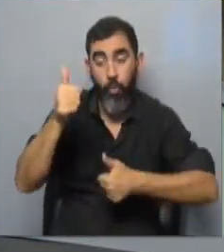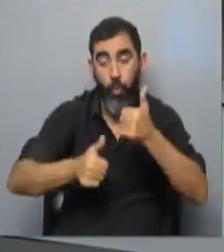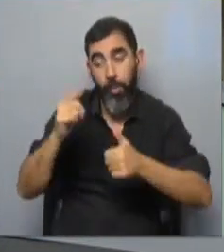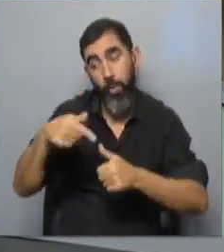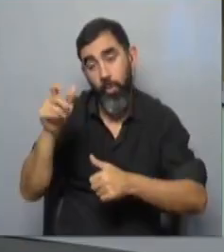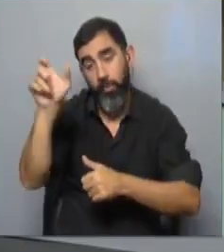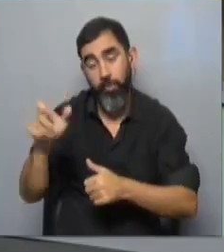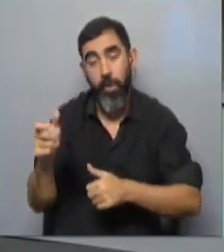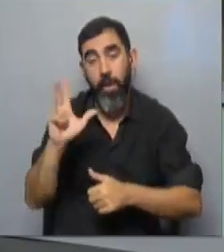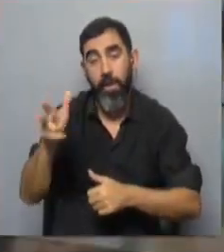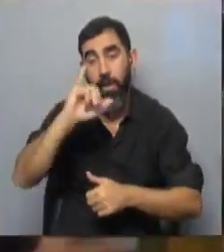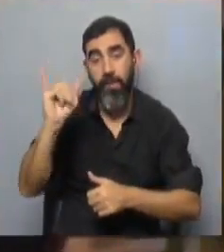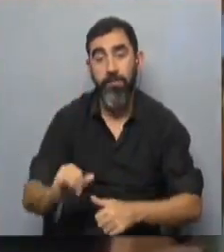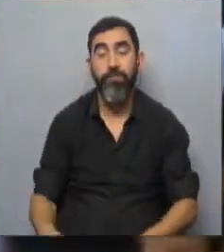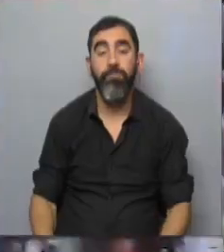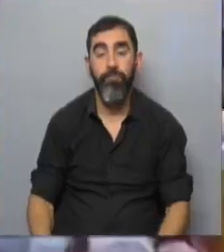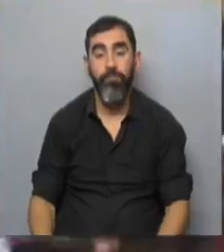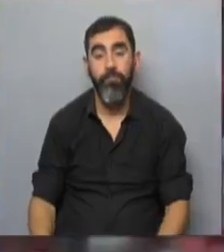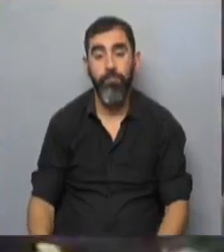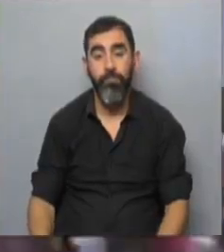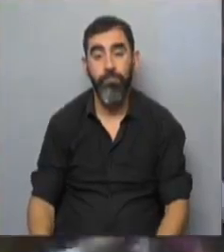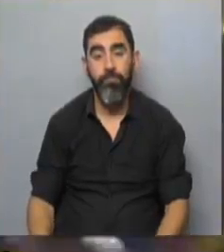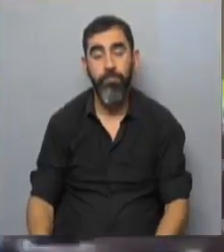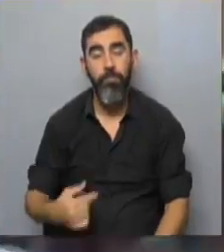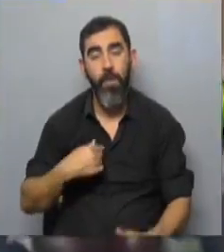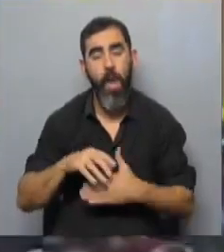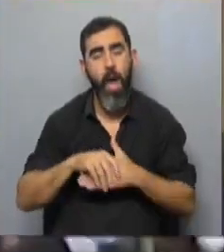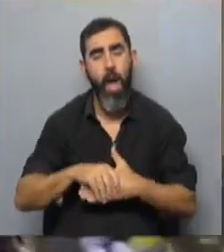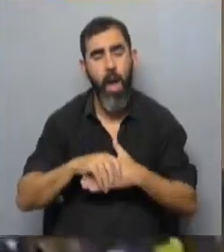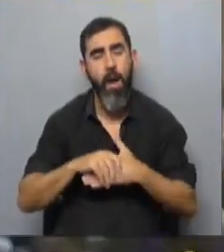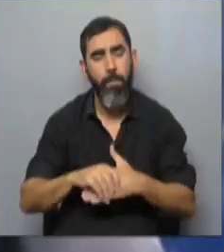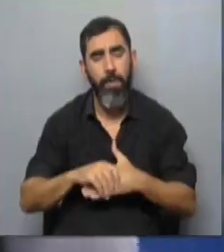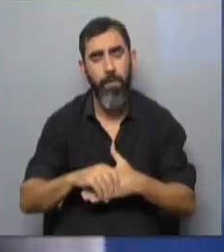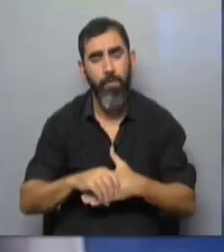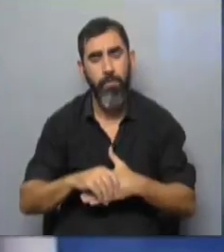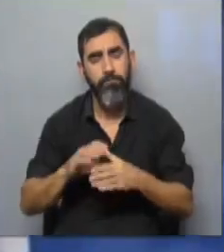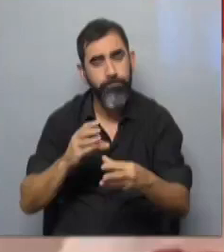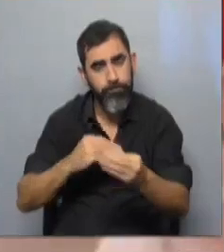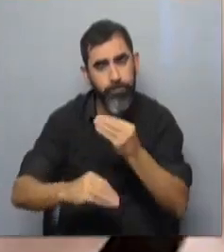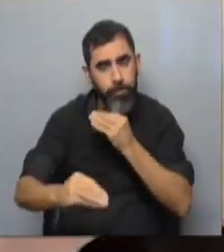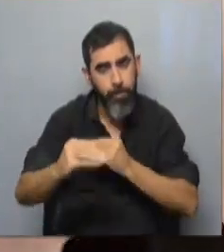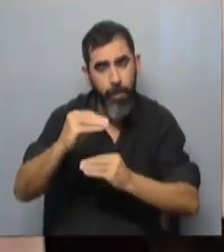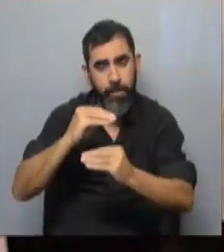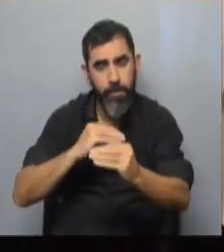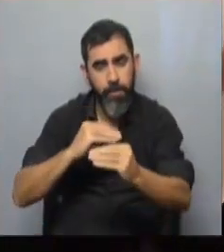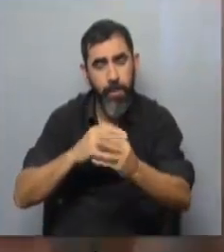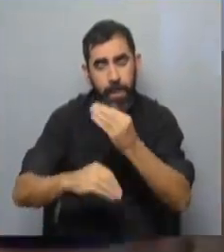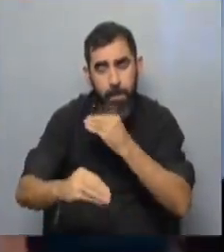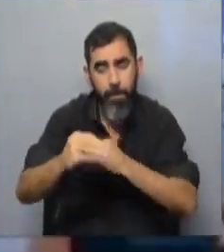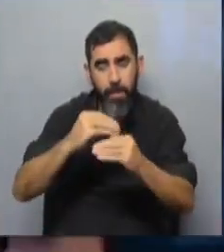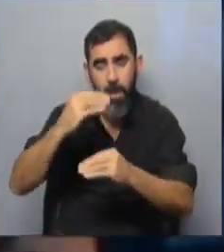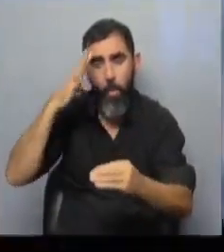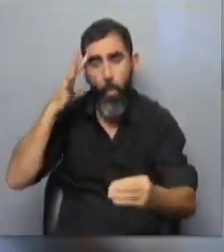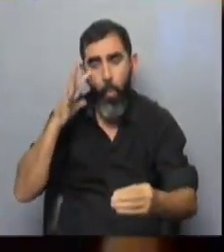con Rodolfo Hernández. Gustavo Petro, mi amigo, tiene empatía. Empatía con el